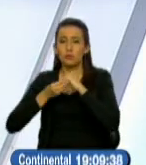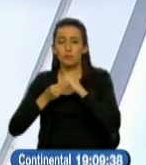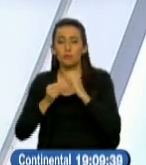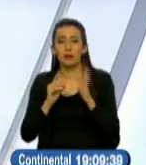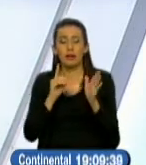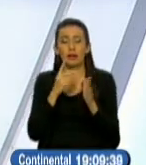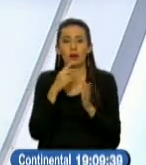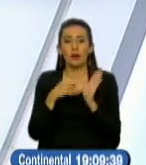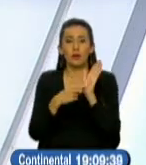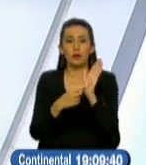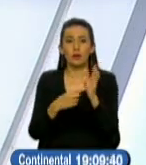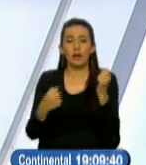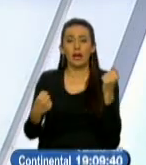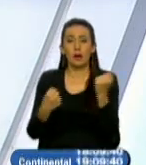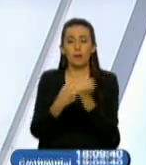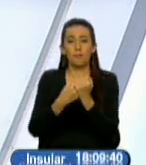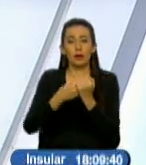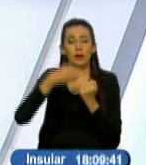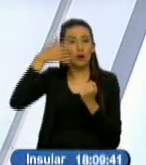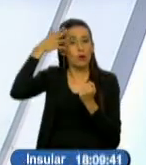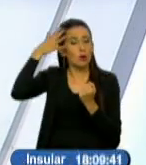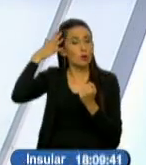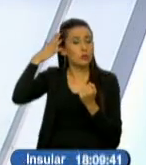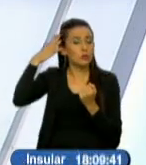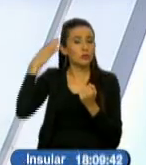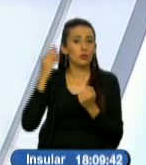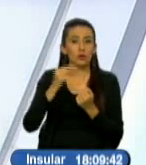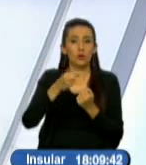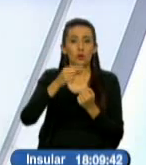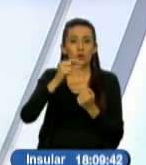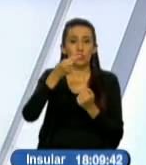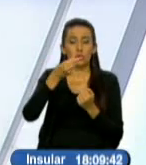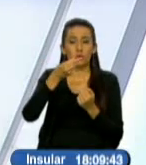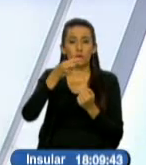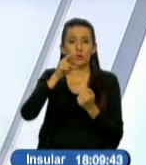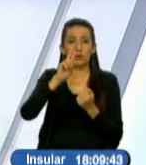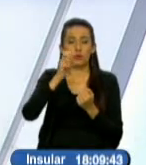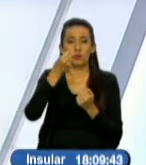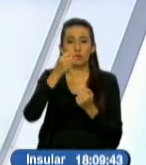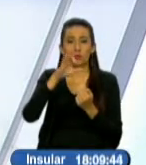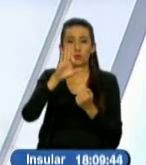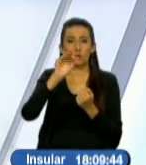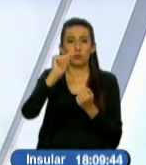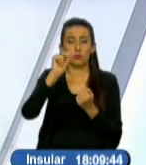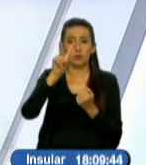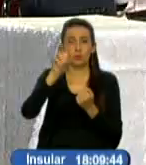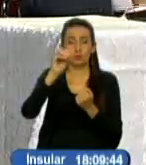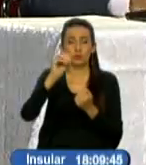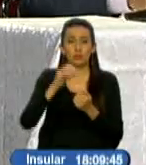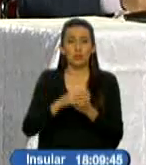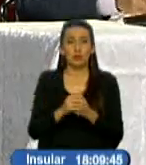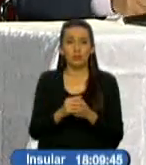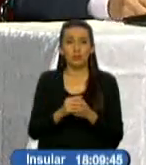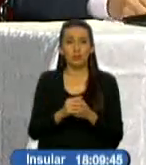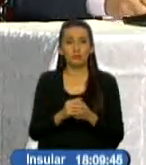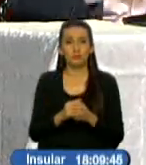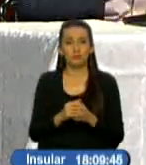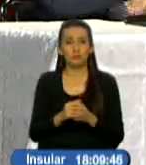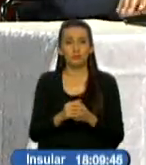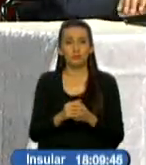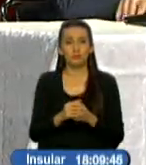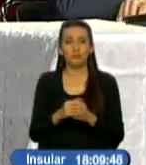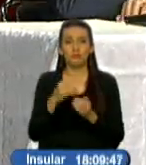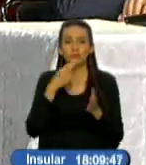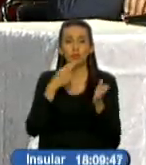la ciudadanía para que se respete la democracia y los resultados electorales. Cuando viene. El